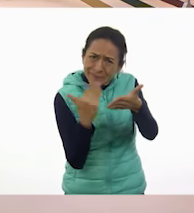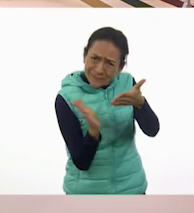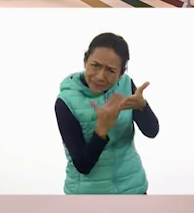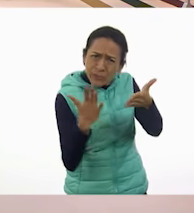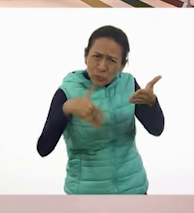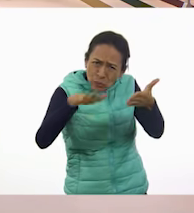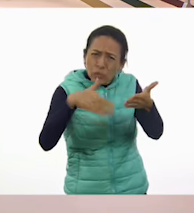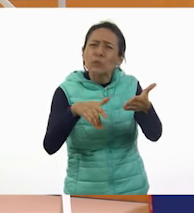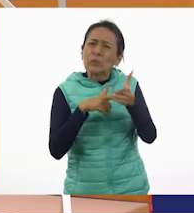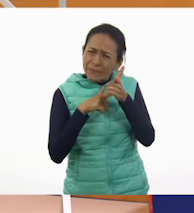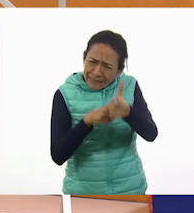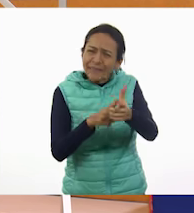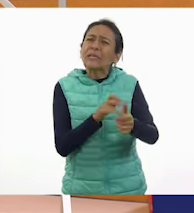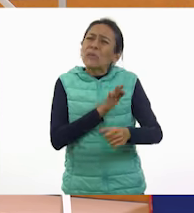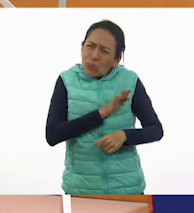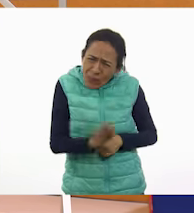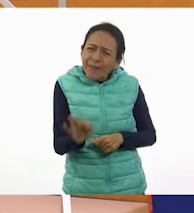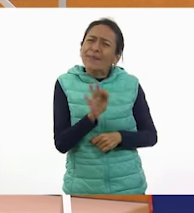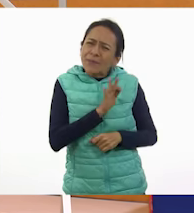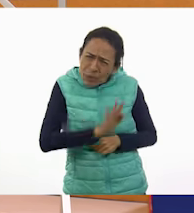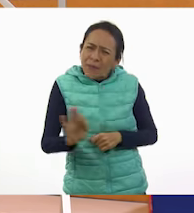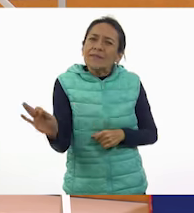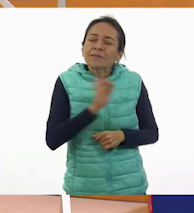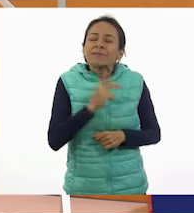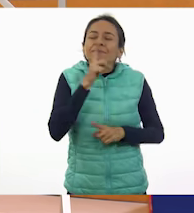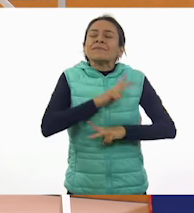Respiren, respiren para que hagan las cosas con calma.